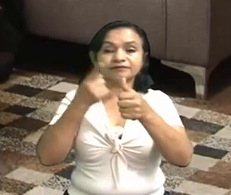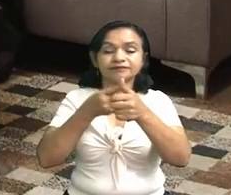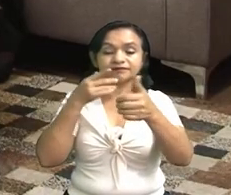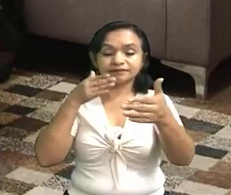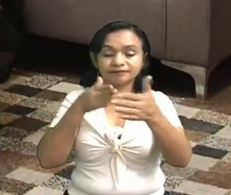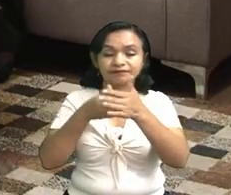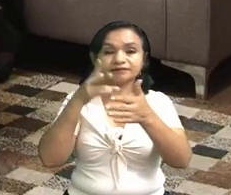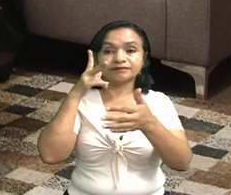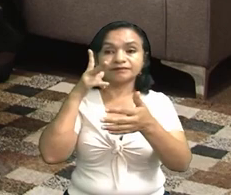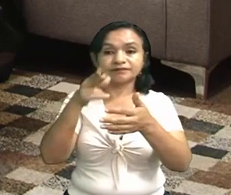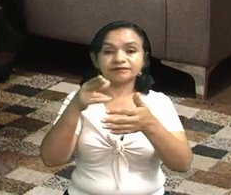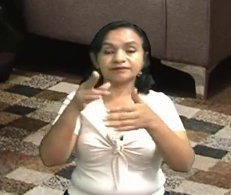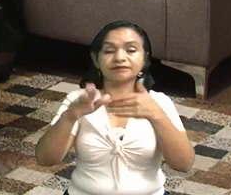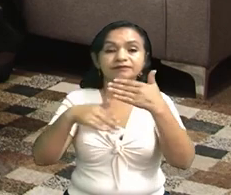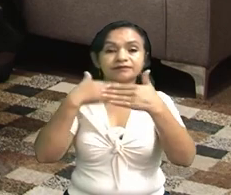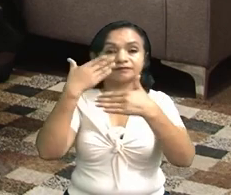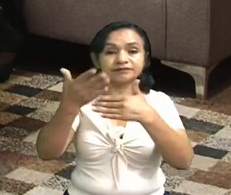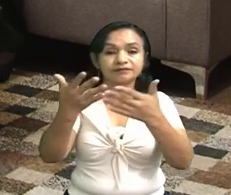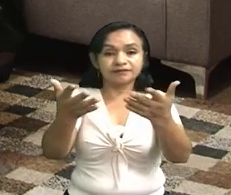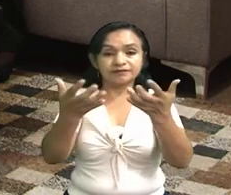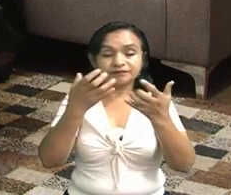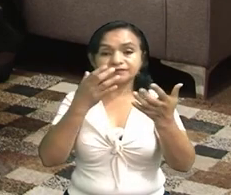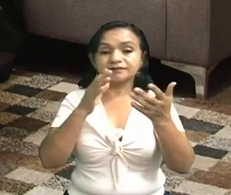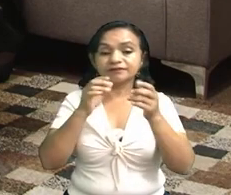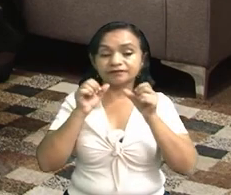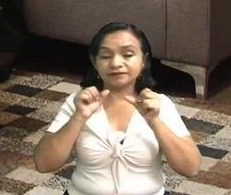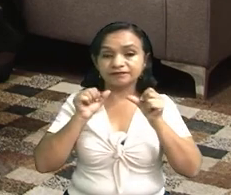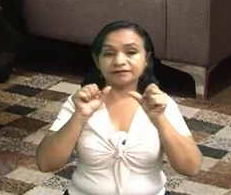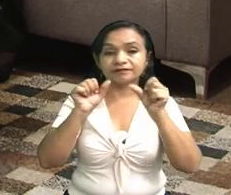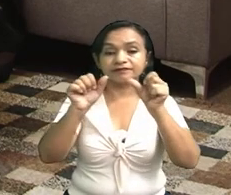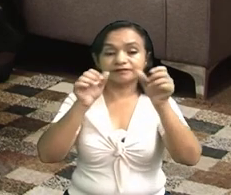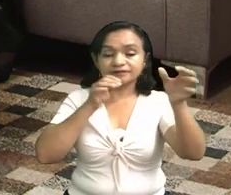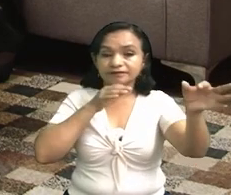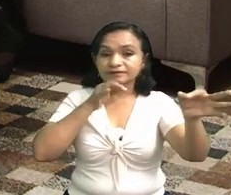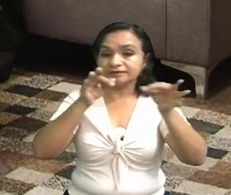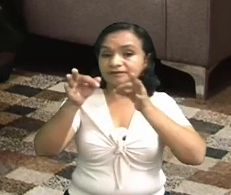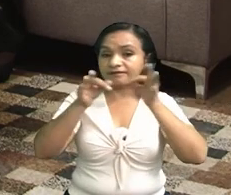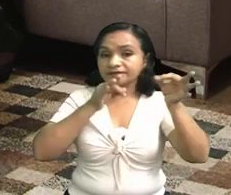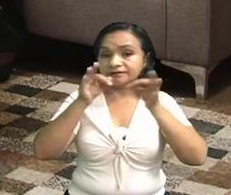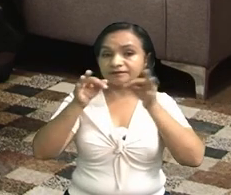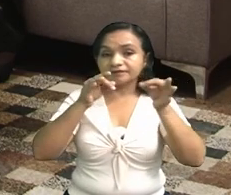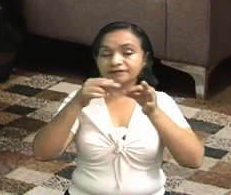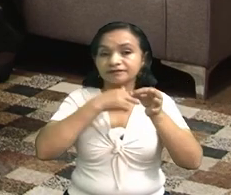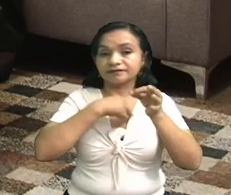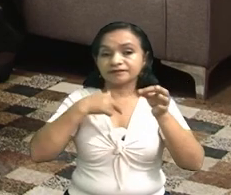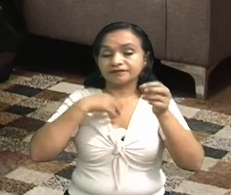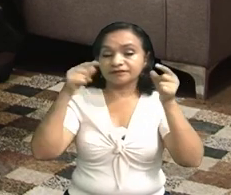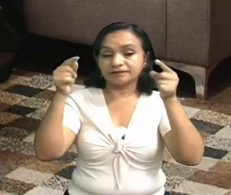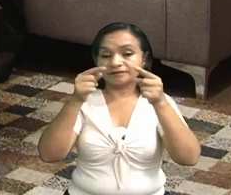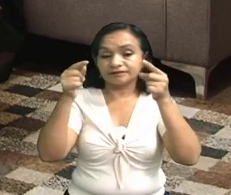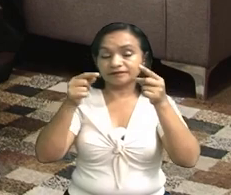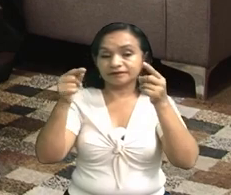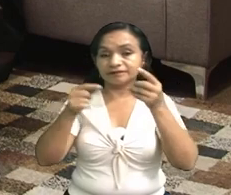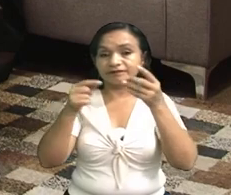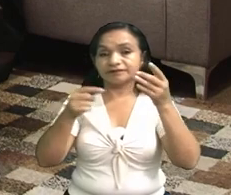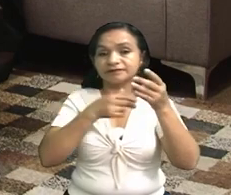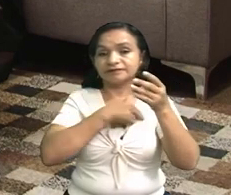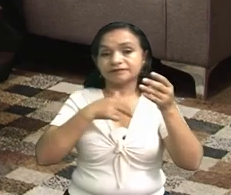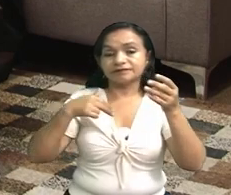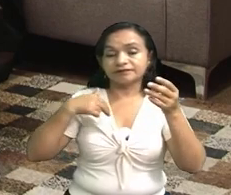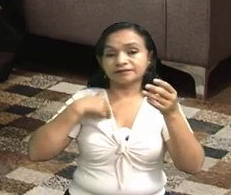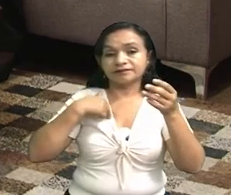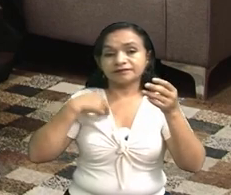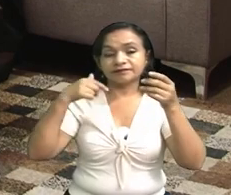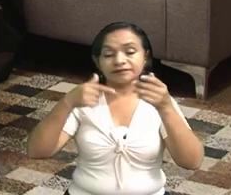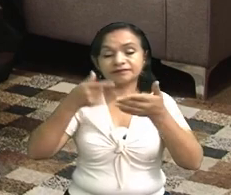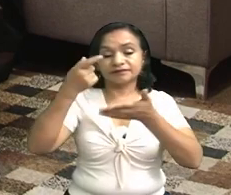nuestra primera pausa. Pero al volver quisiera que nos continuara detallando todo lo que va a necesariamente realizarse dentro